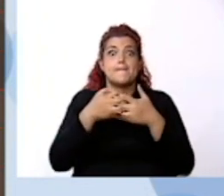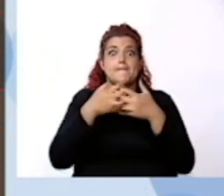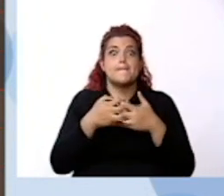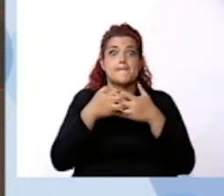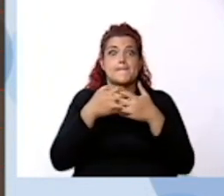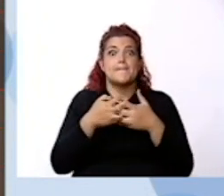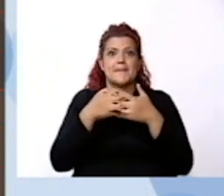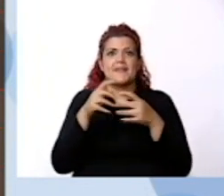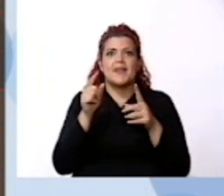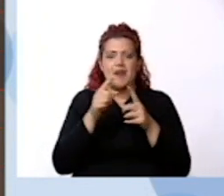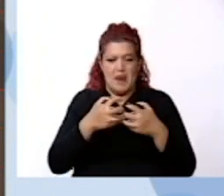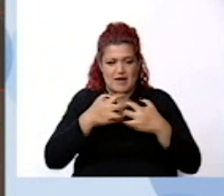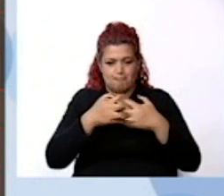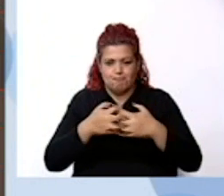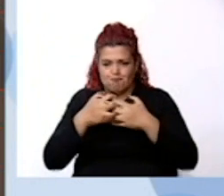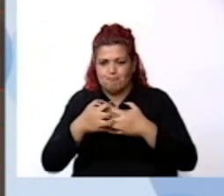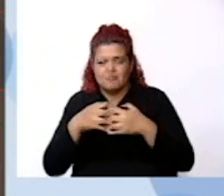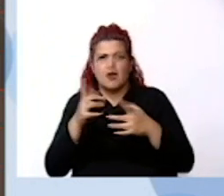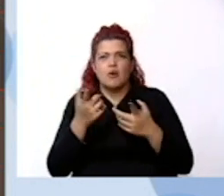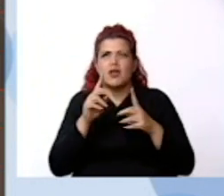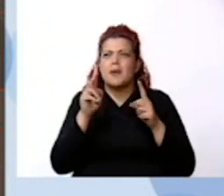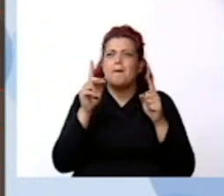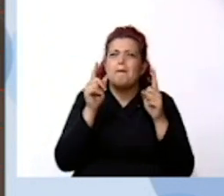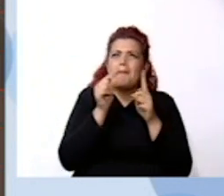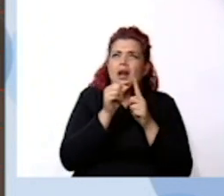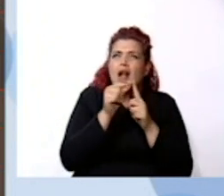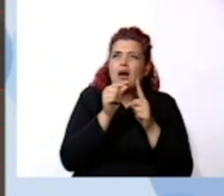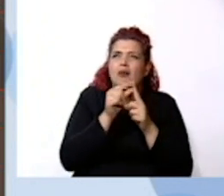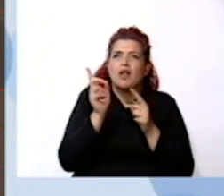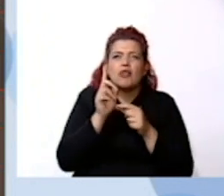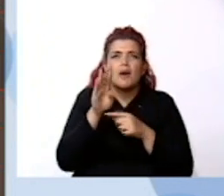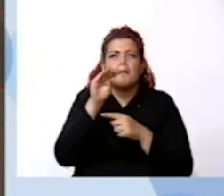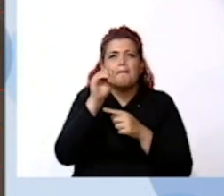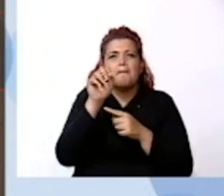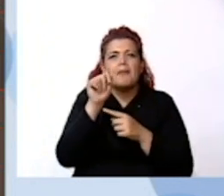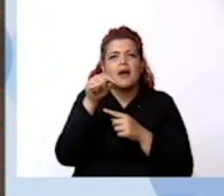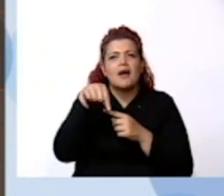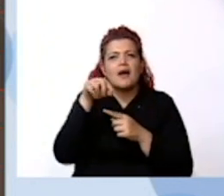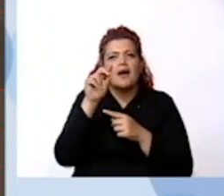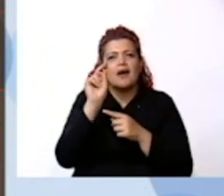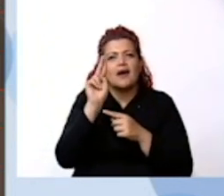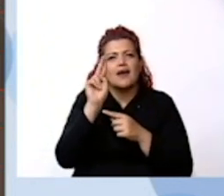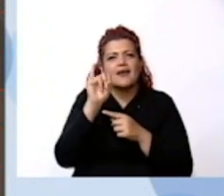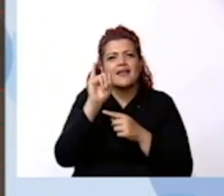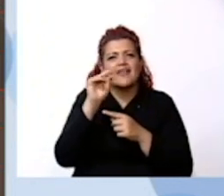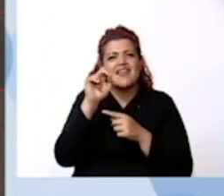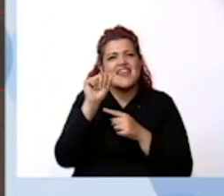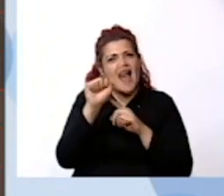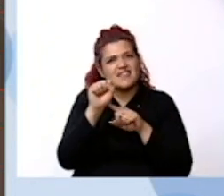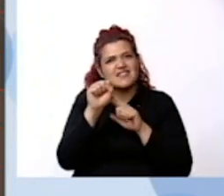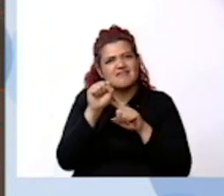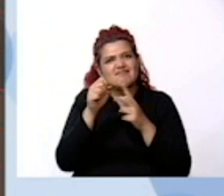máquinas. A ver, ¿dónde estará la palabra máquinas?